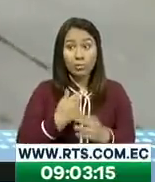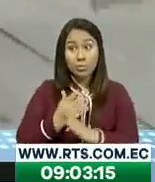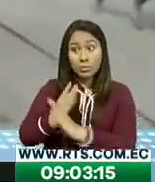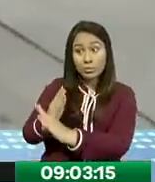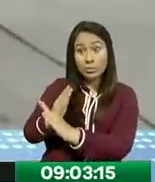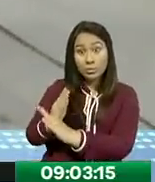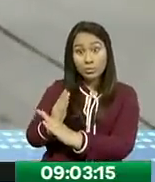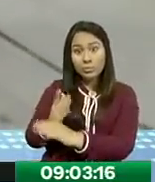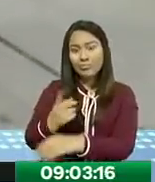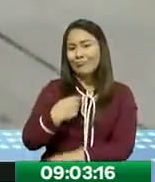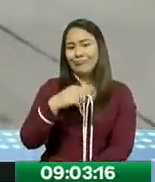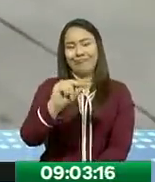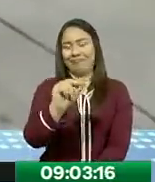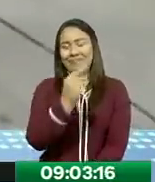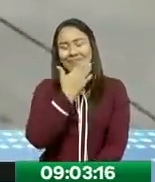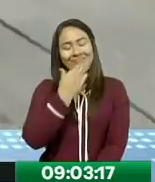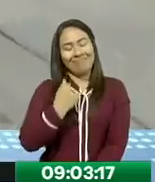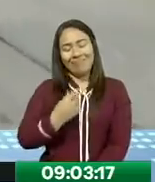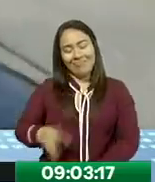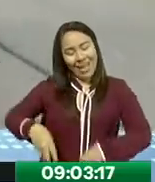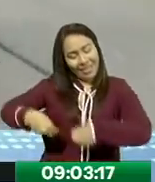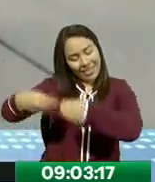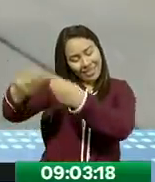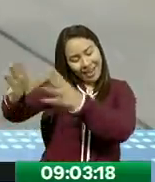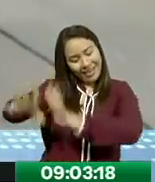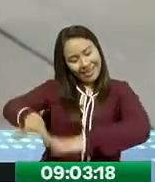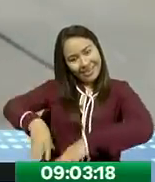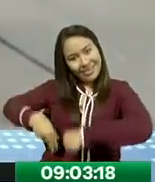misma forma? No, yo creo que ya entregaría lo que